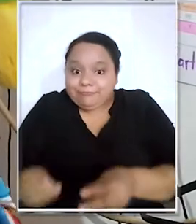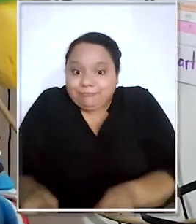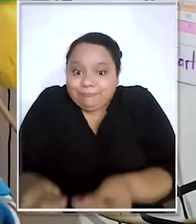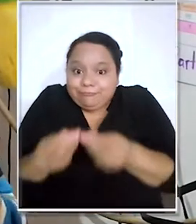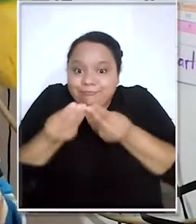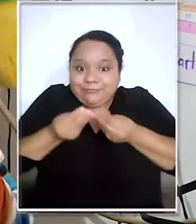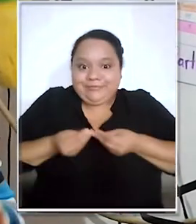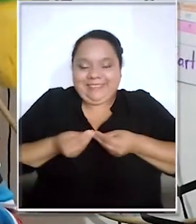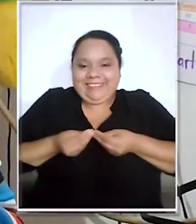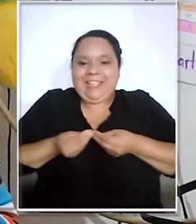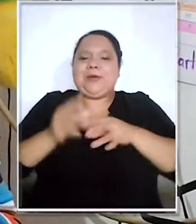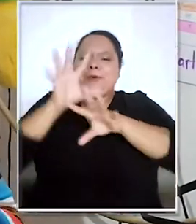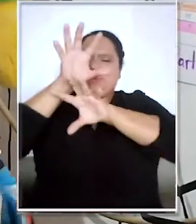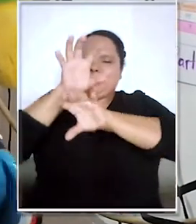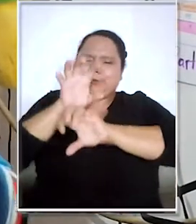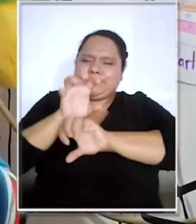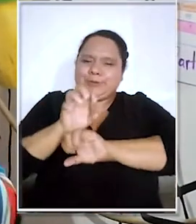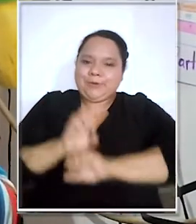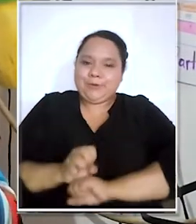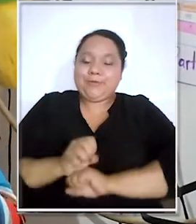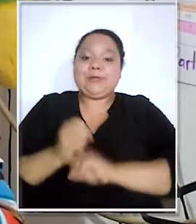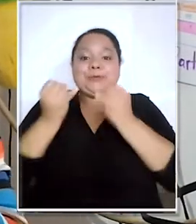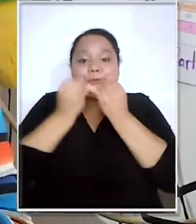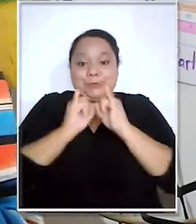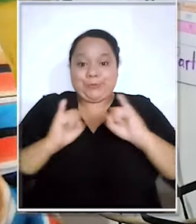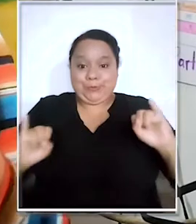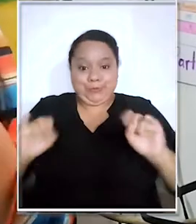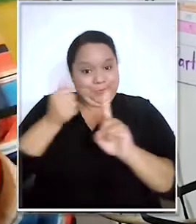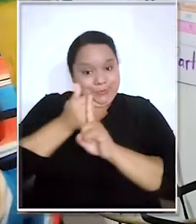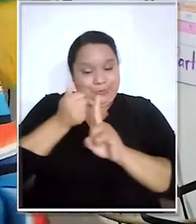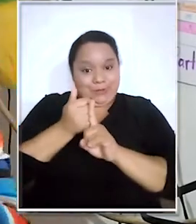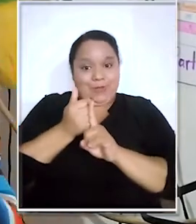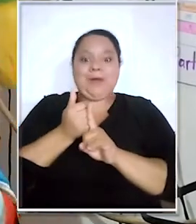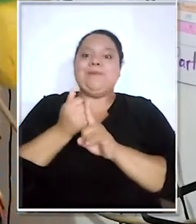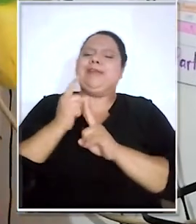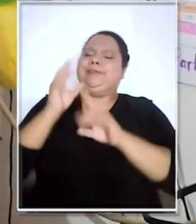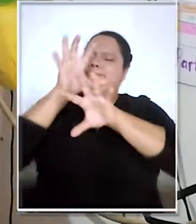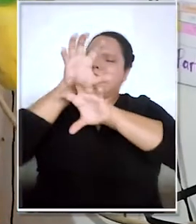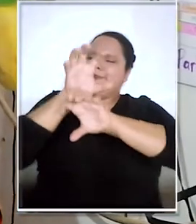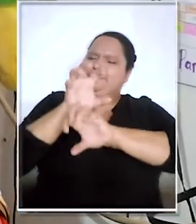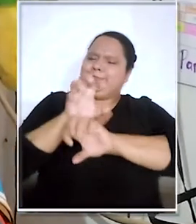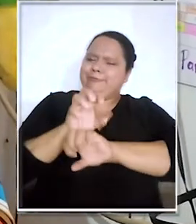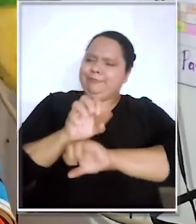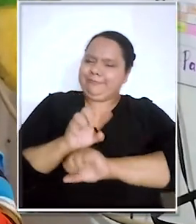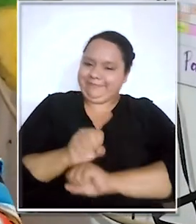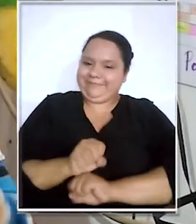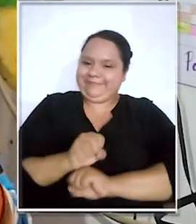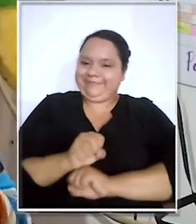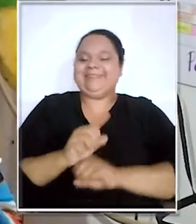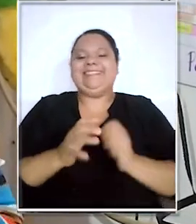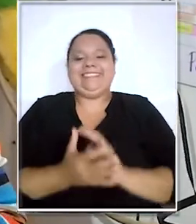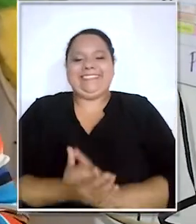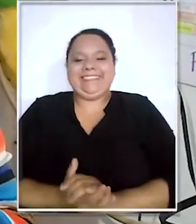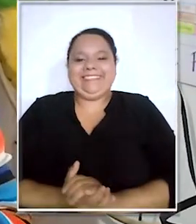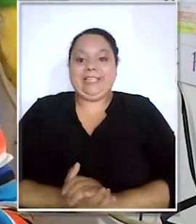lengua y algunas de sus tradiciones y se ven muy fuertemente arraigadas en los de la tribu de la Montaña de